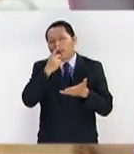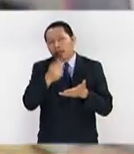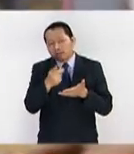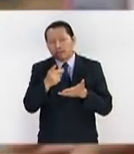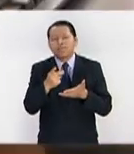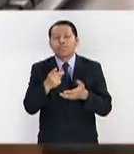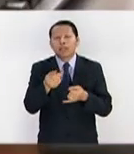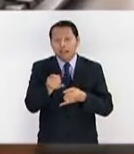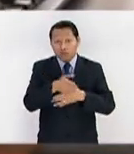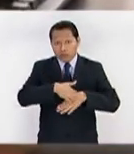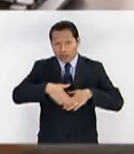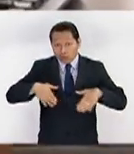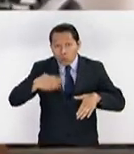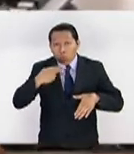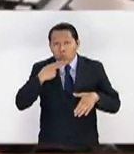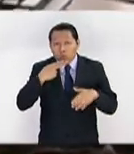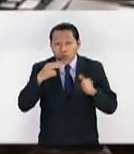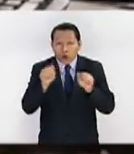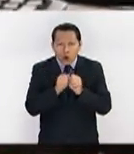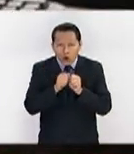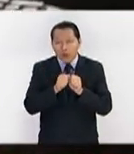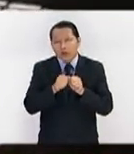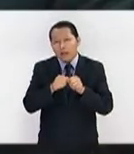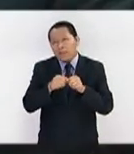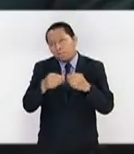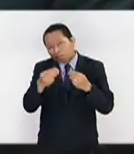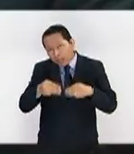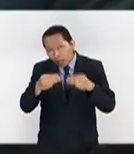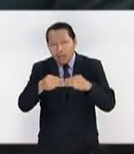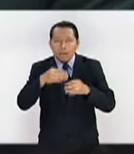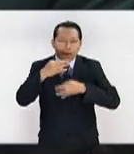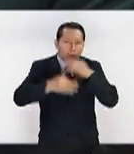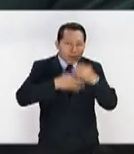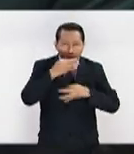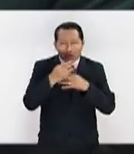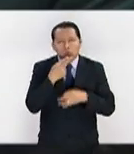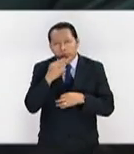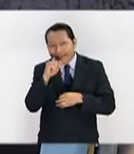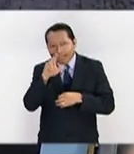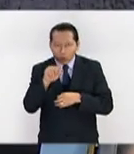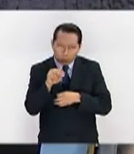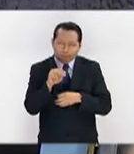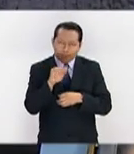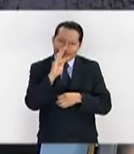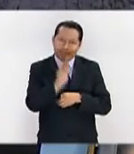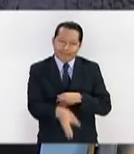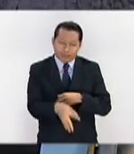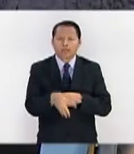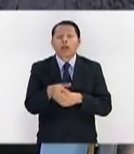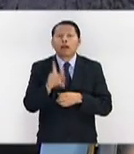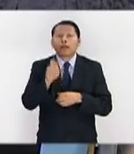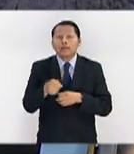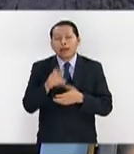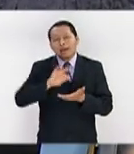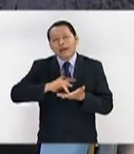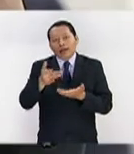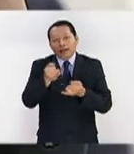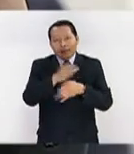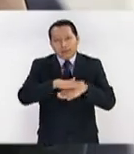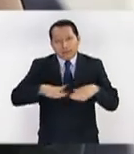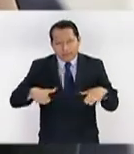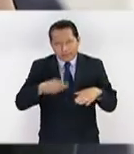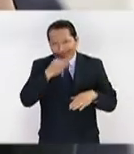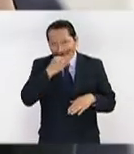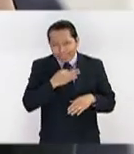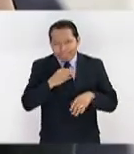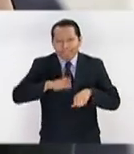que su información se use con fines mercadotécnicos o publicitarios. La ciudadanía agradece el recibir este tipo de información,